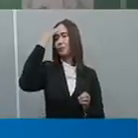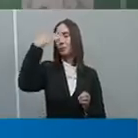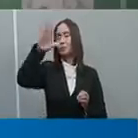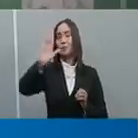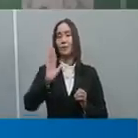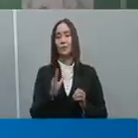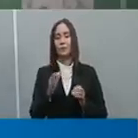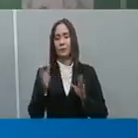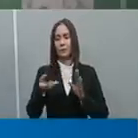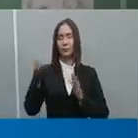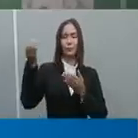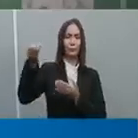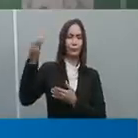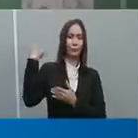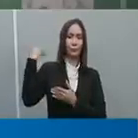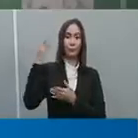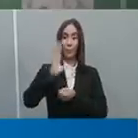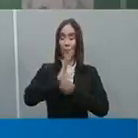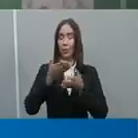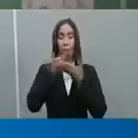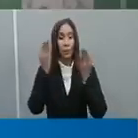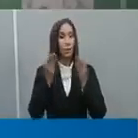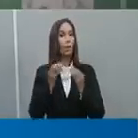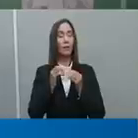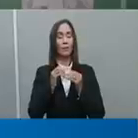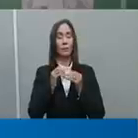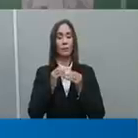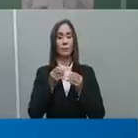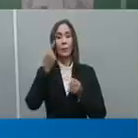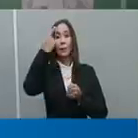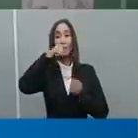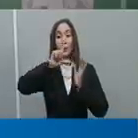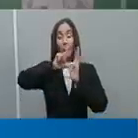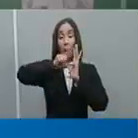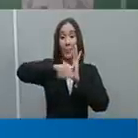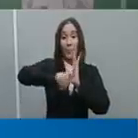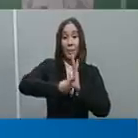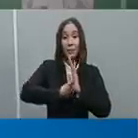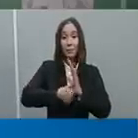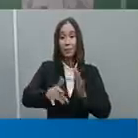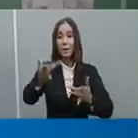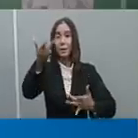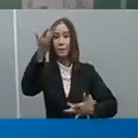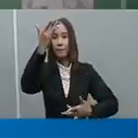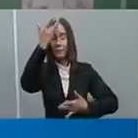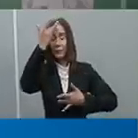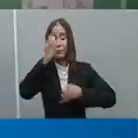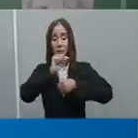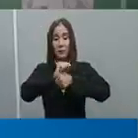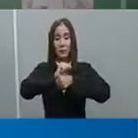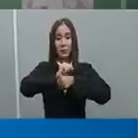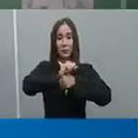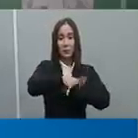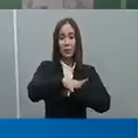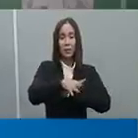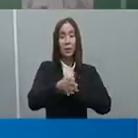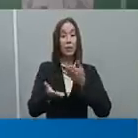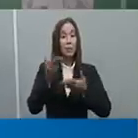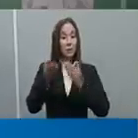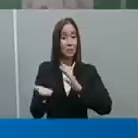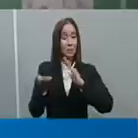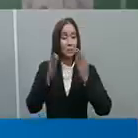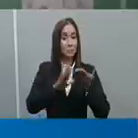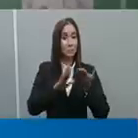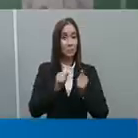no creo en nada de eso. Sin embargo, después llegan las desgracias. Y muchas veces también las